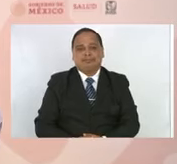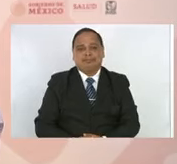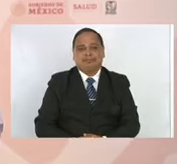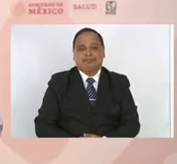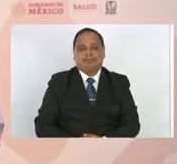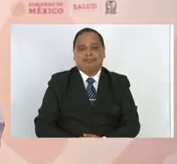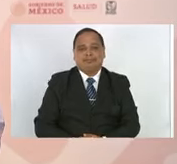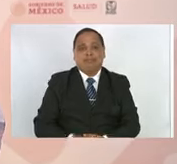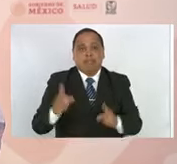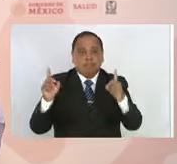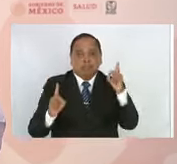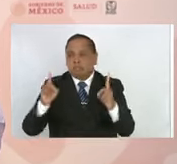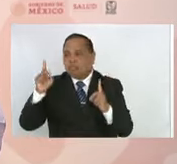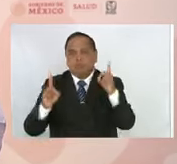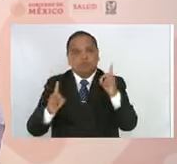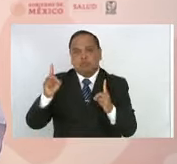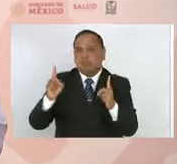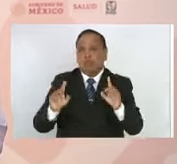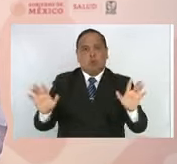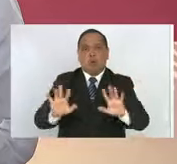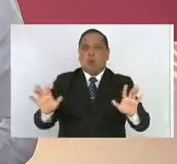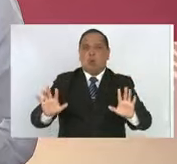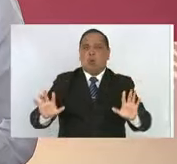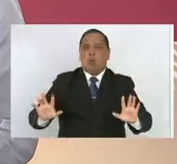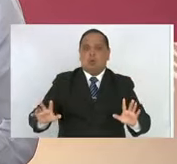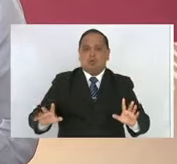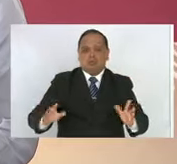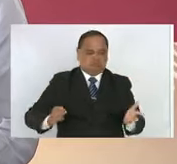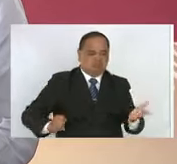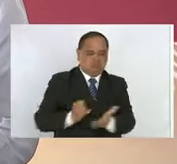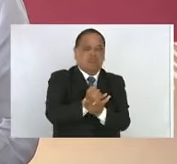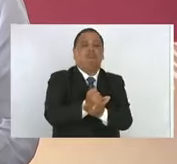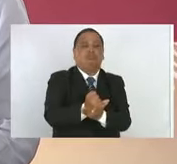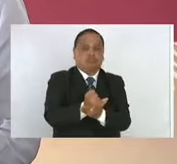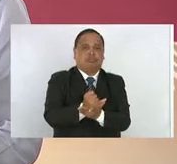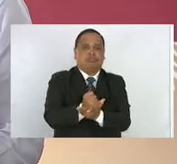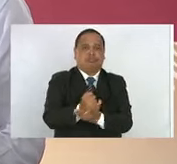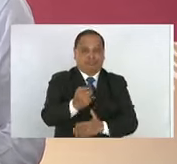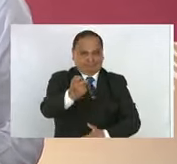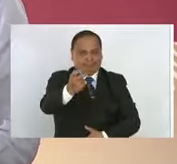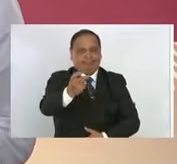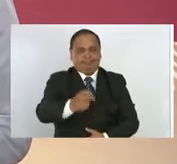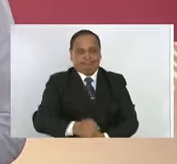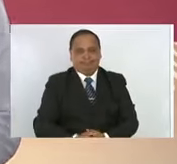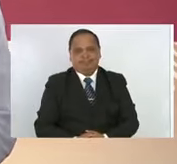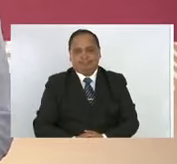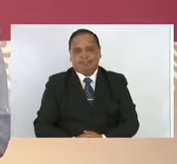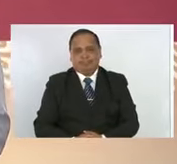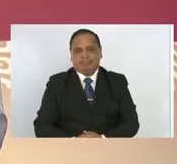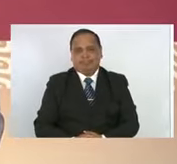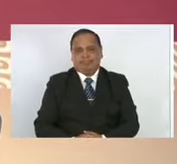titubeos, sin medias tintas. Ahora